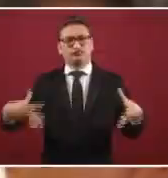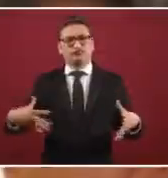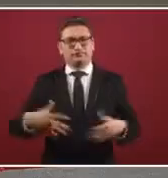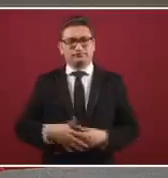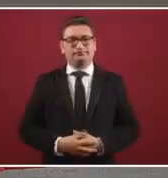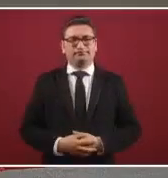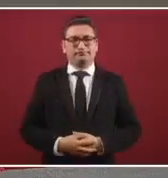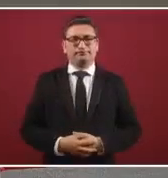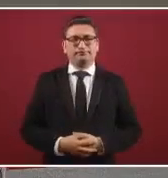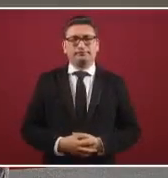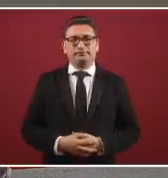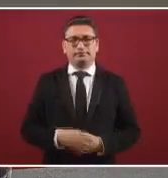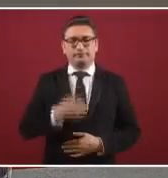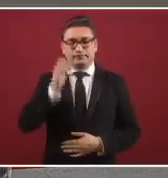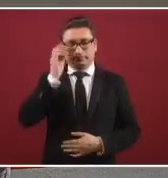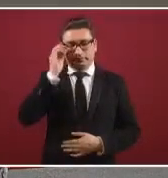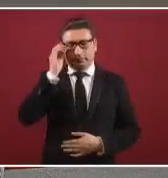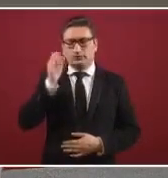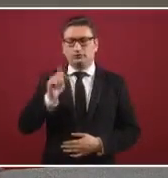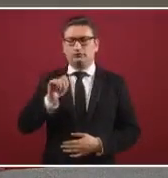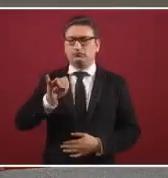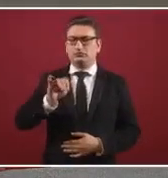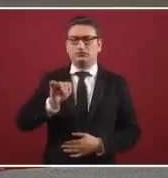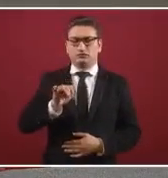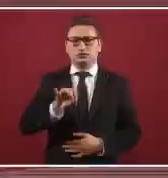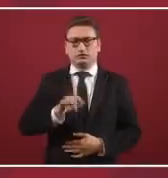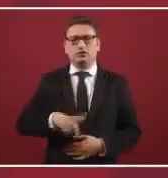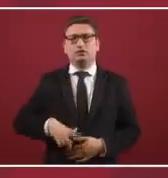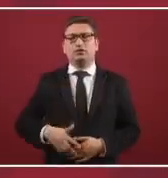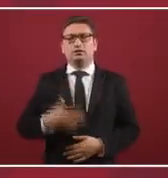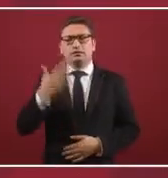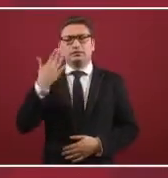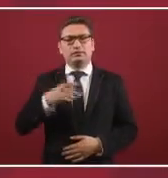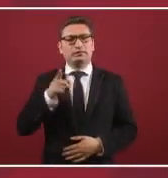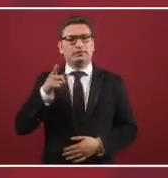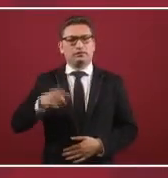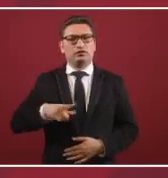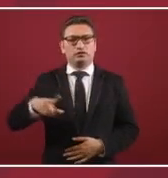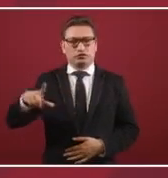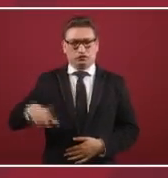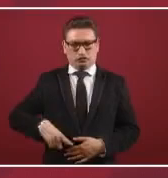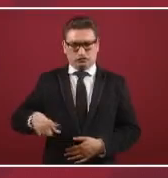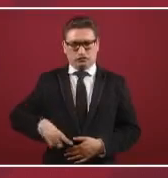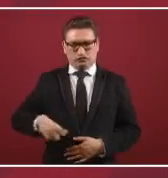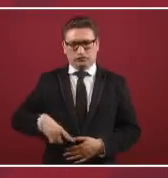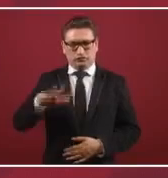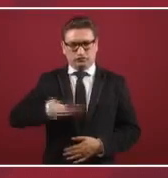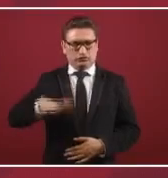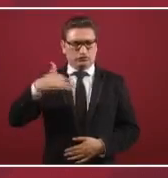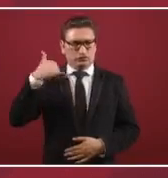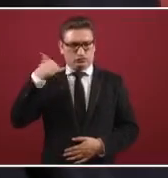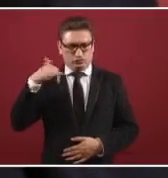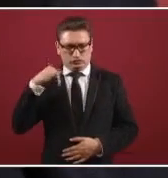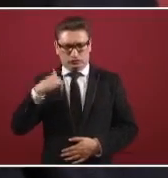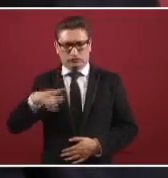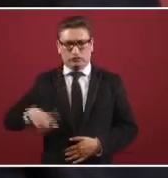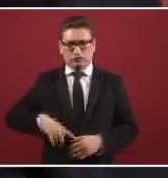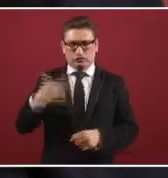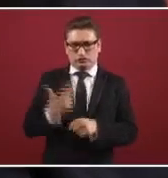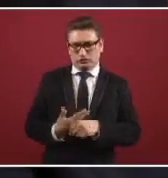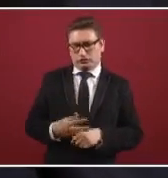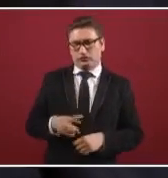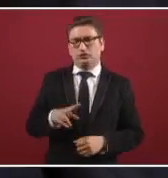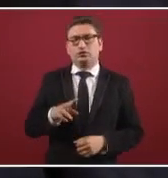es una iniciativa que tomó el gobierno del estado de Yucatán, el gobernador